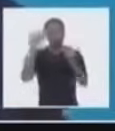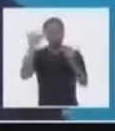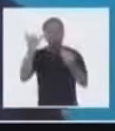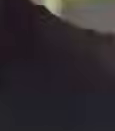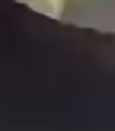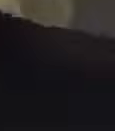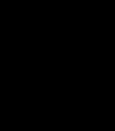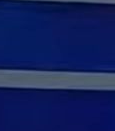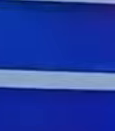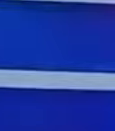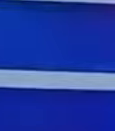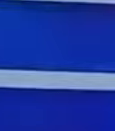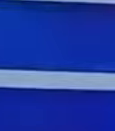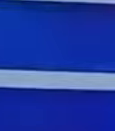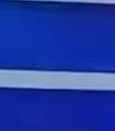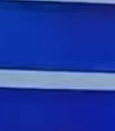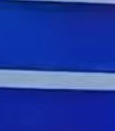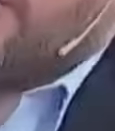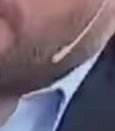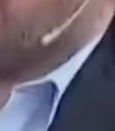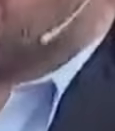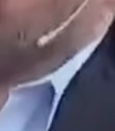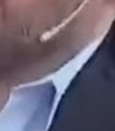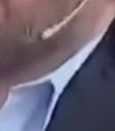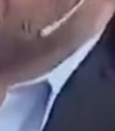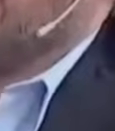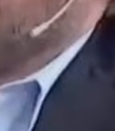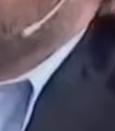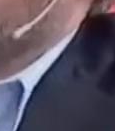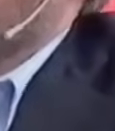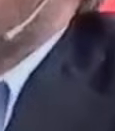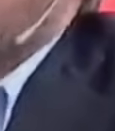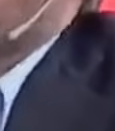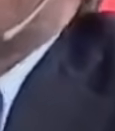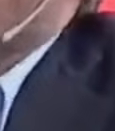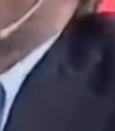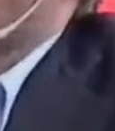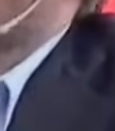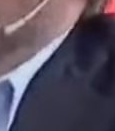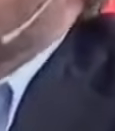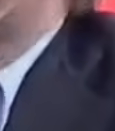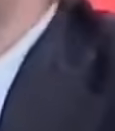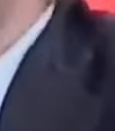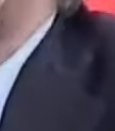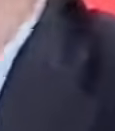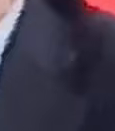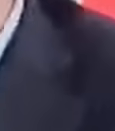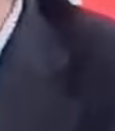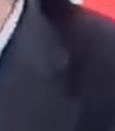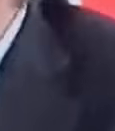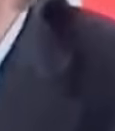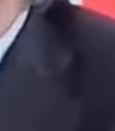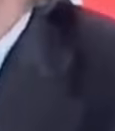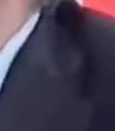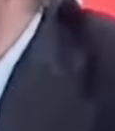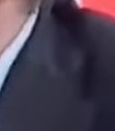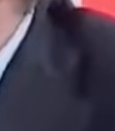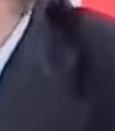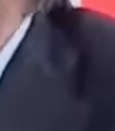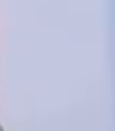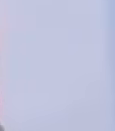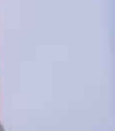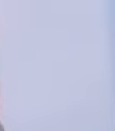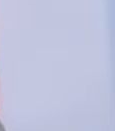Chipi, vamos a pelearla a la calle. Un saludo grande. Chipi Castillo, que entró como diputado nacional. Chipi. Yo tuve la suerte de participar cuando no me conocía nadie de varias